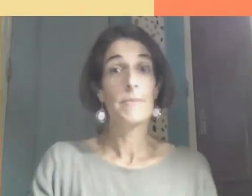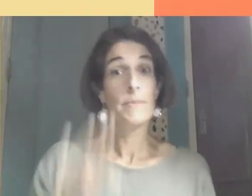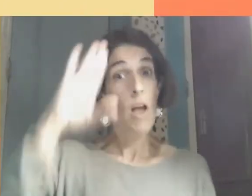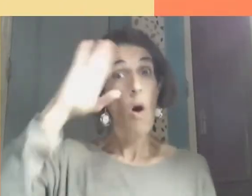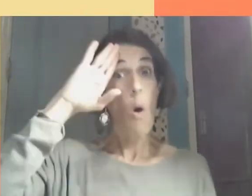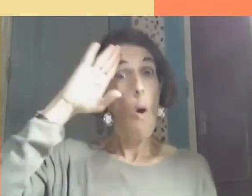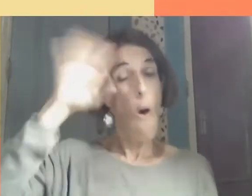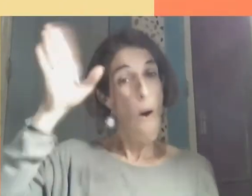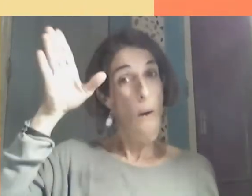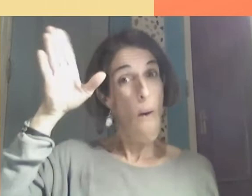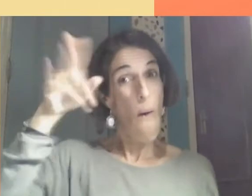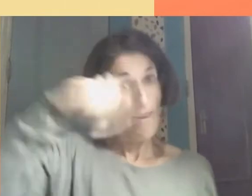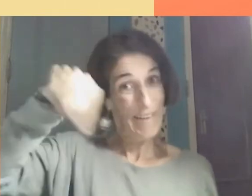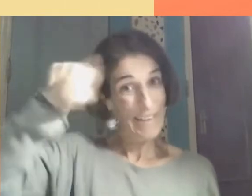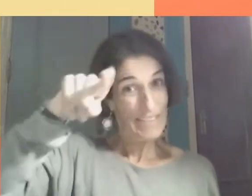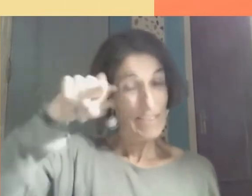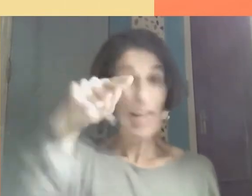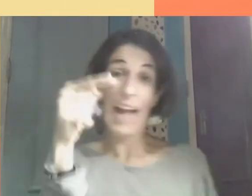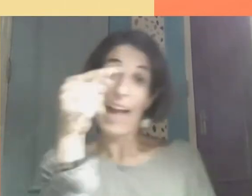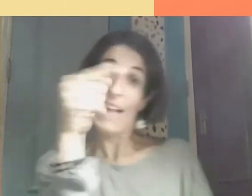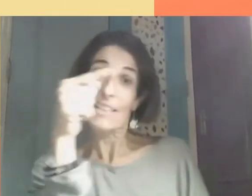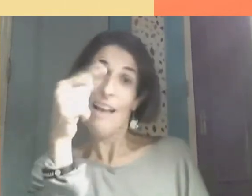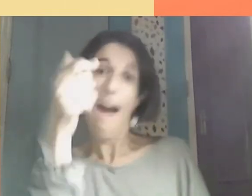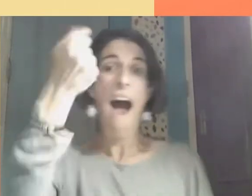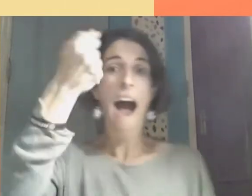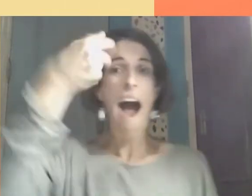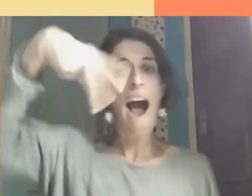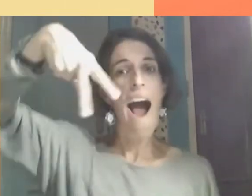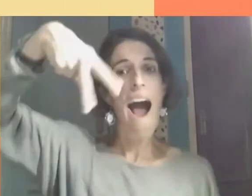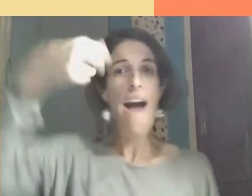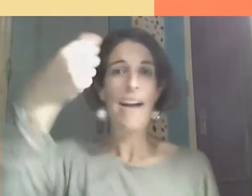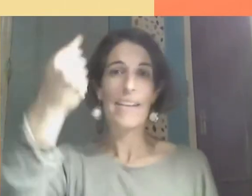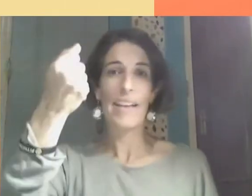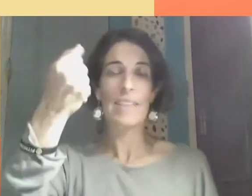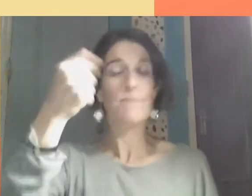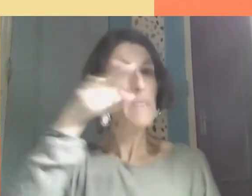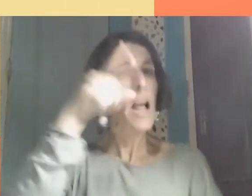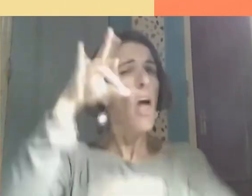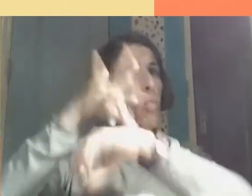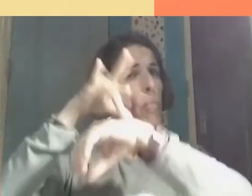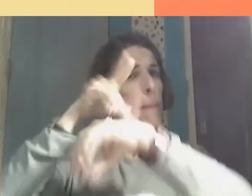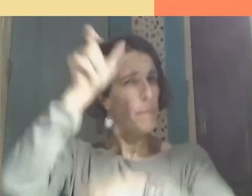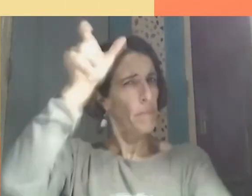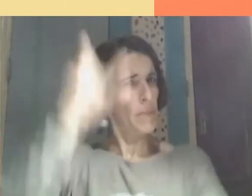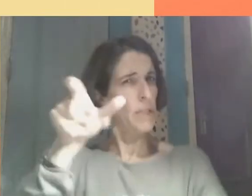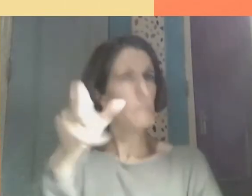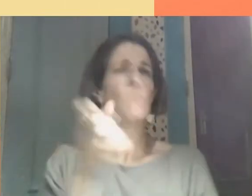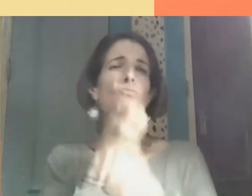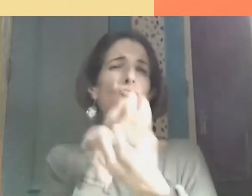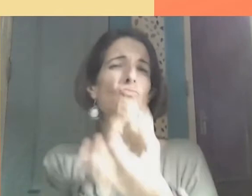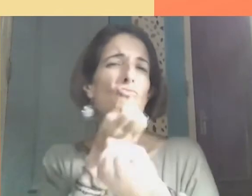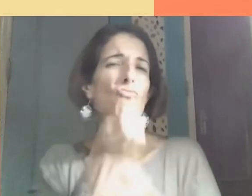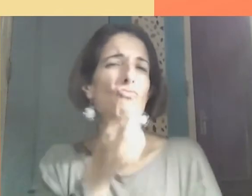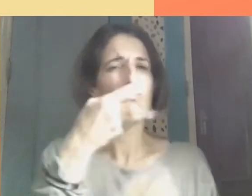hola chicos está sana es doctora y nos quiere hablar de algunas cosas importantes